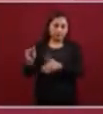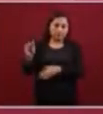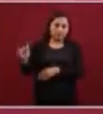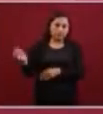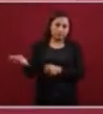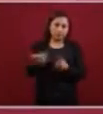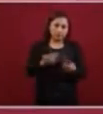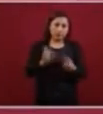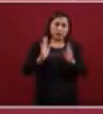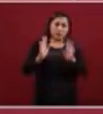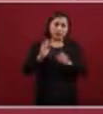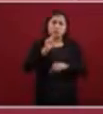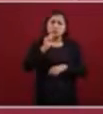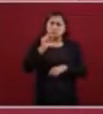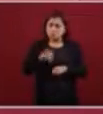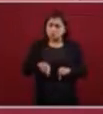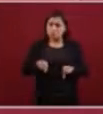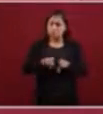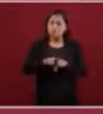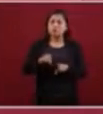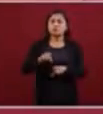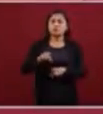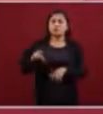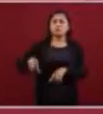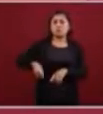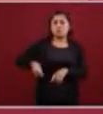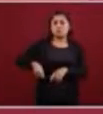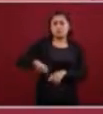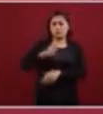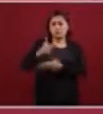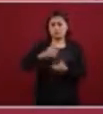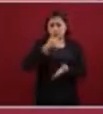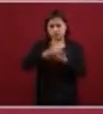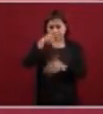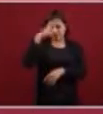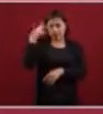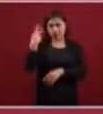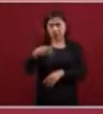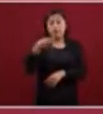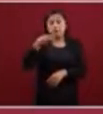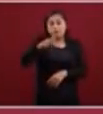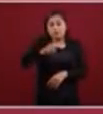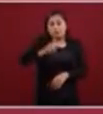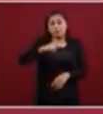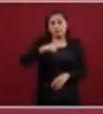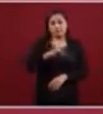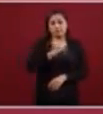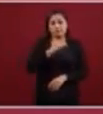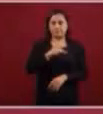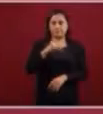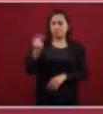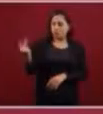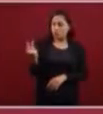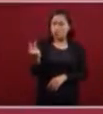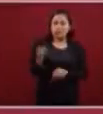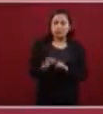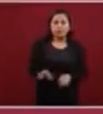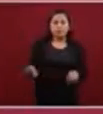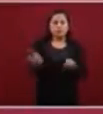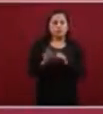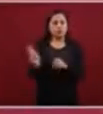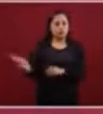ciudad, pero sí considero que lo amerita el caso, que se tiene que informar